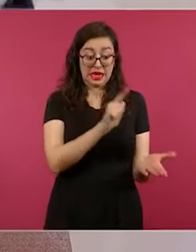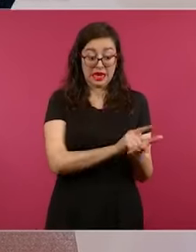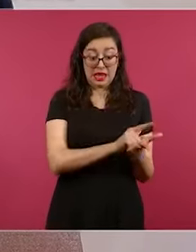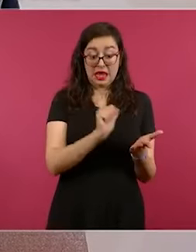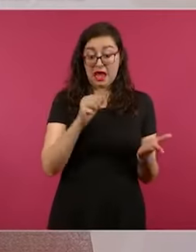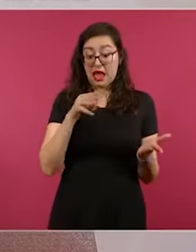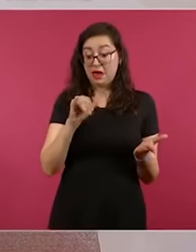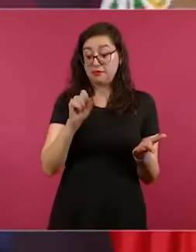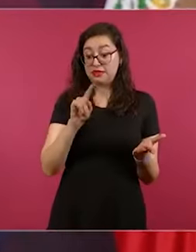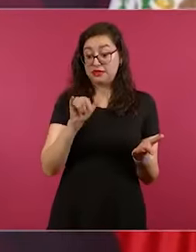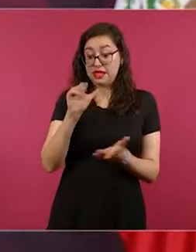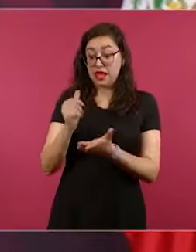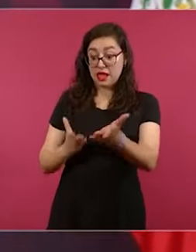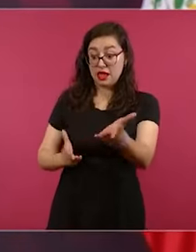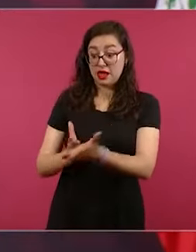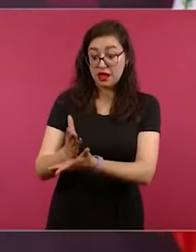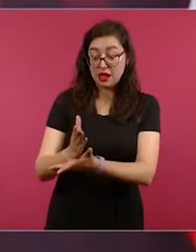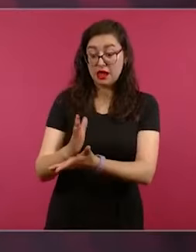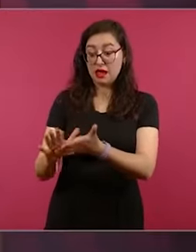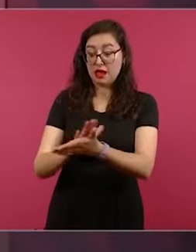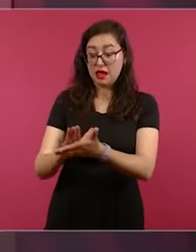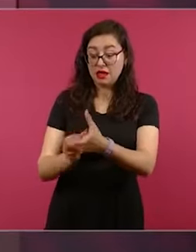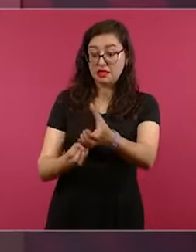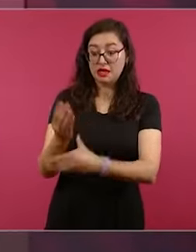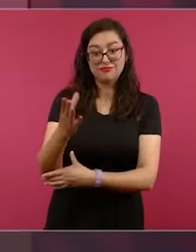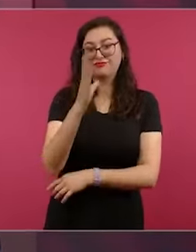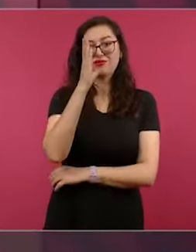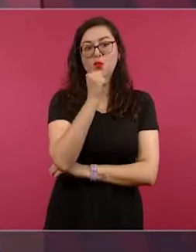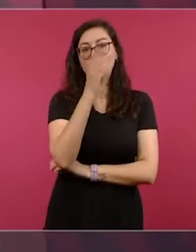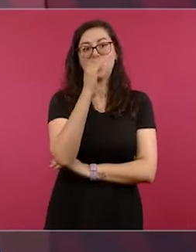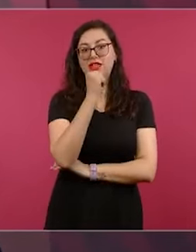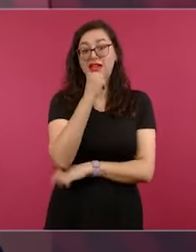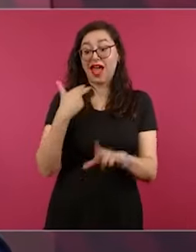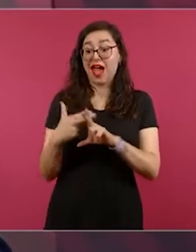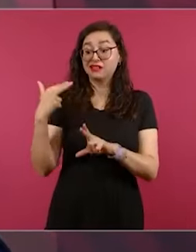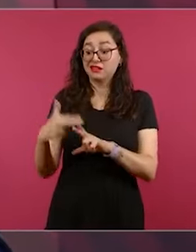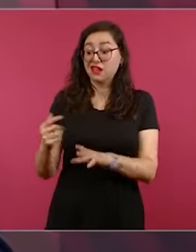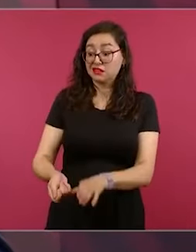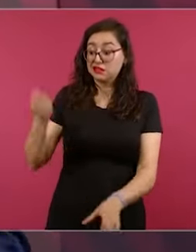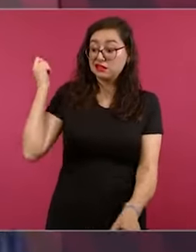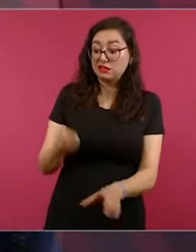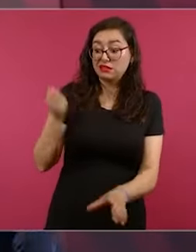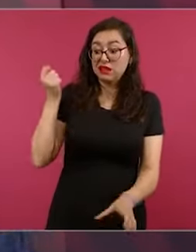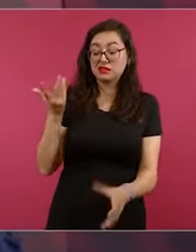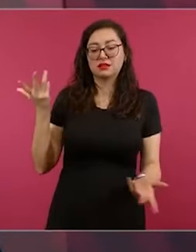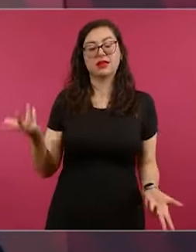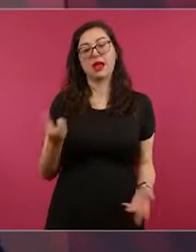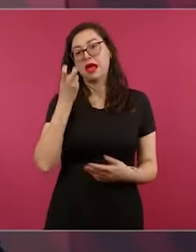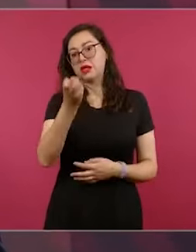Hay quienes llevan injustamente 15, 20 años encarcelados sin